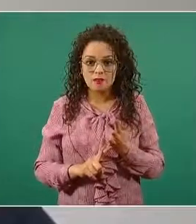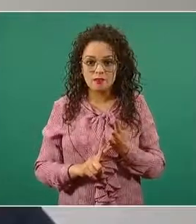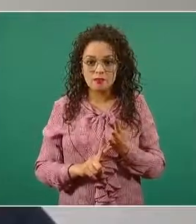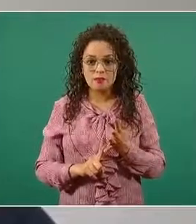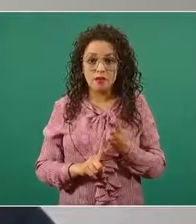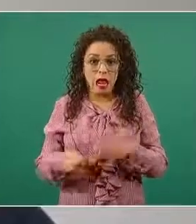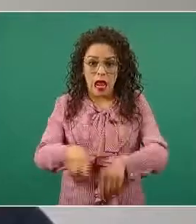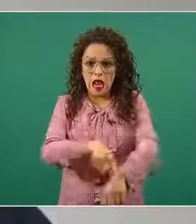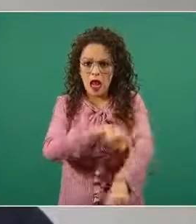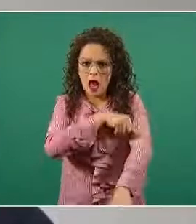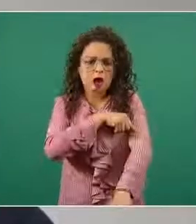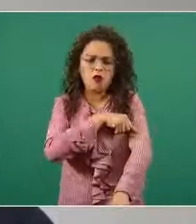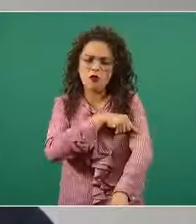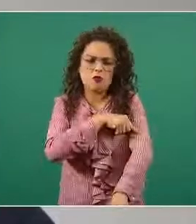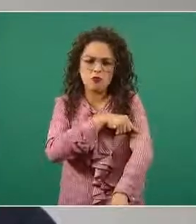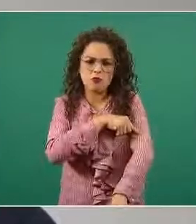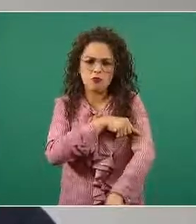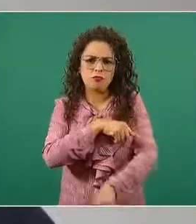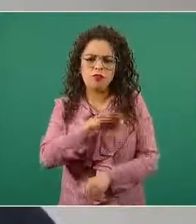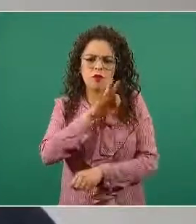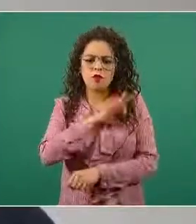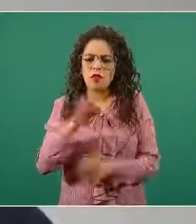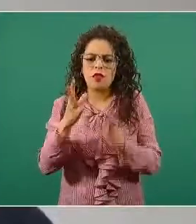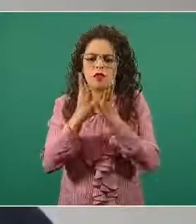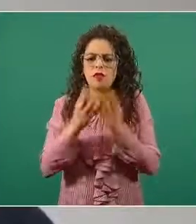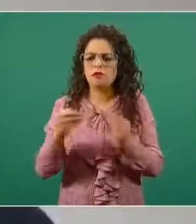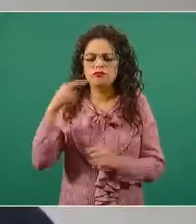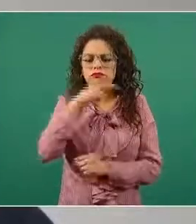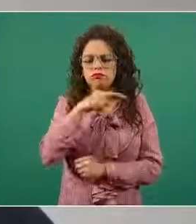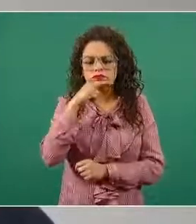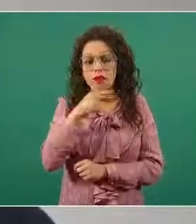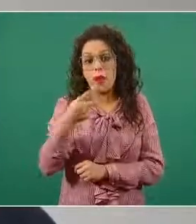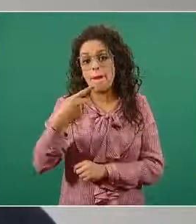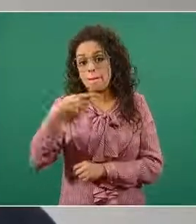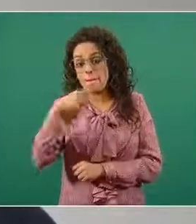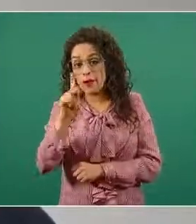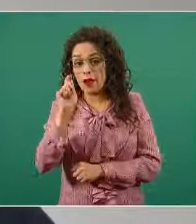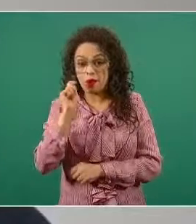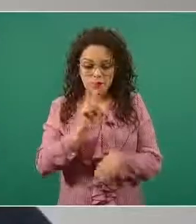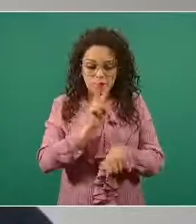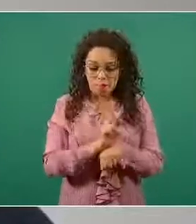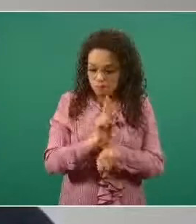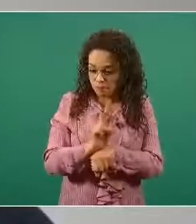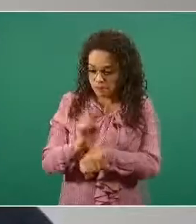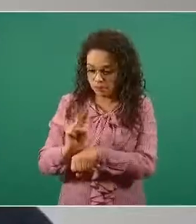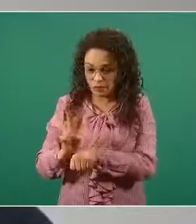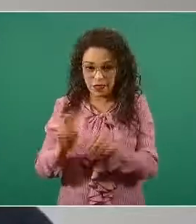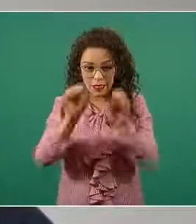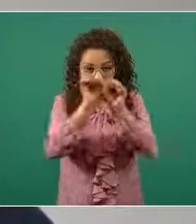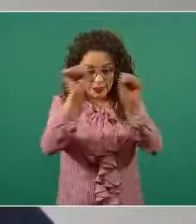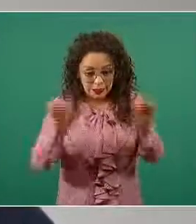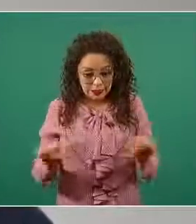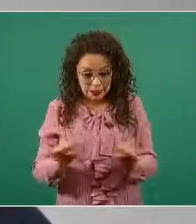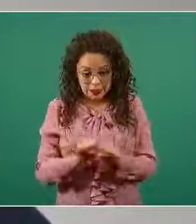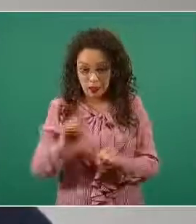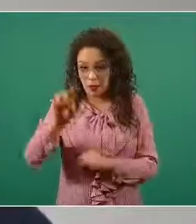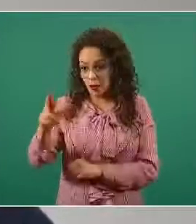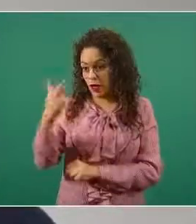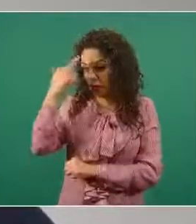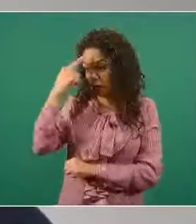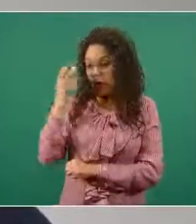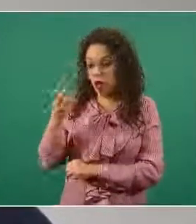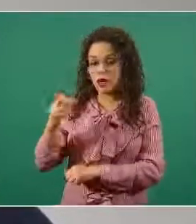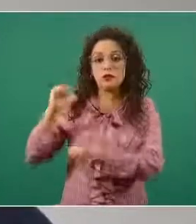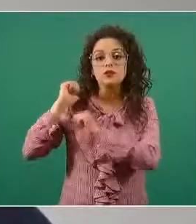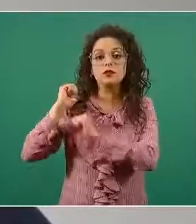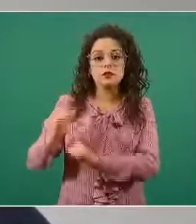y que resuelve en las siguientes horas. Sin embargo, los sistemas de vigilancia epidemiológica, recordando que esta es una actividad que está a cargo